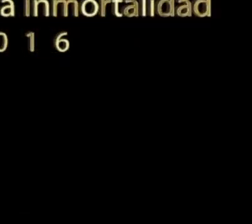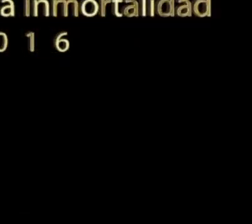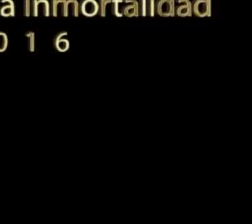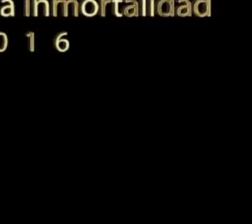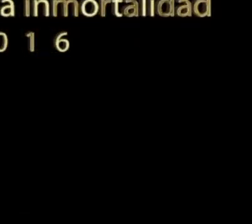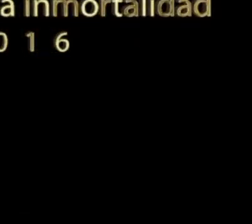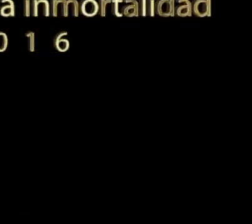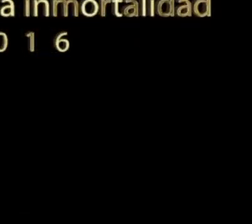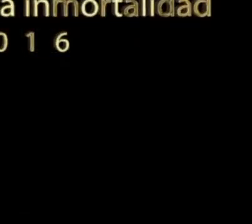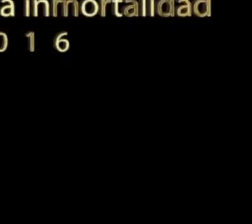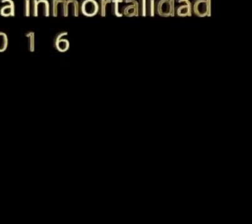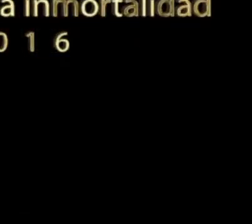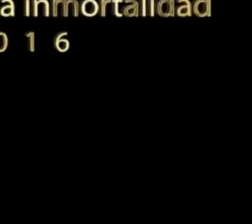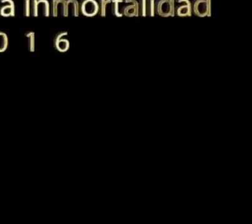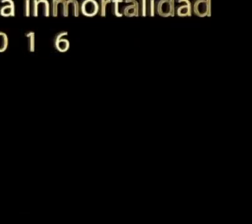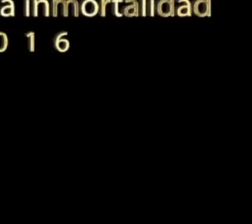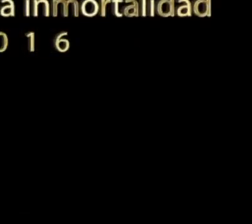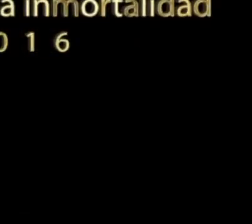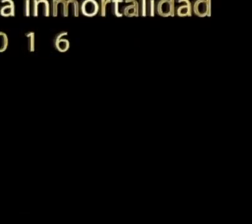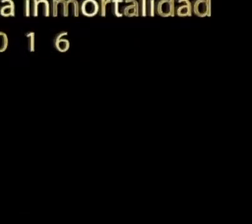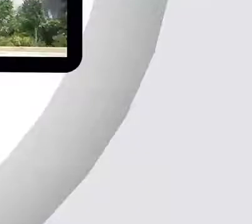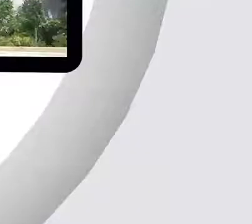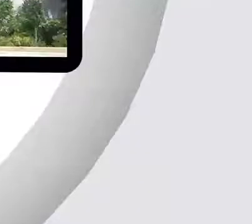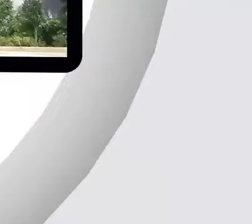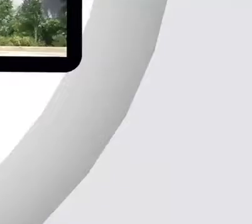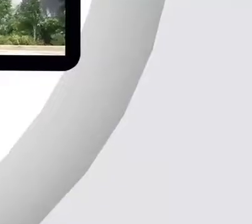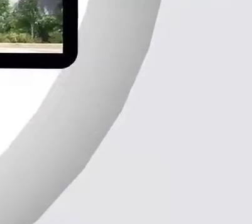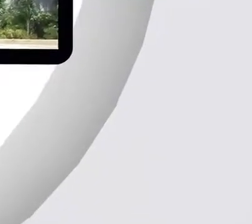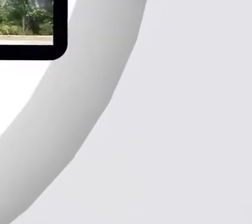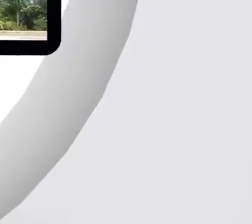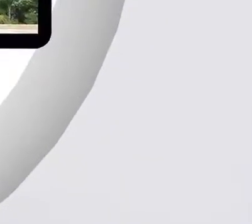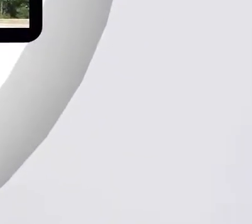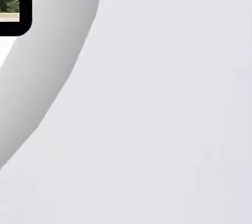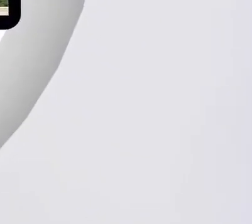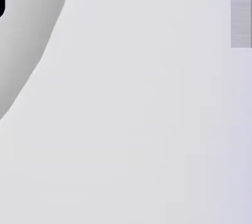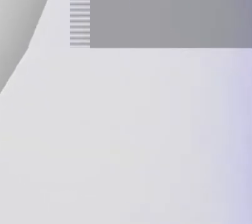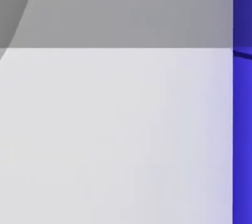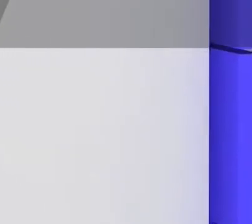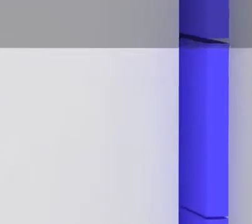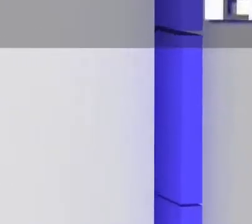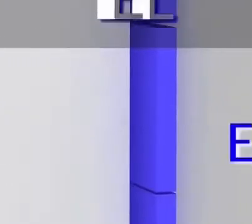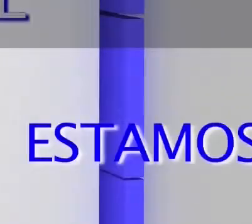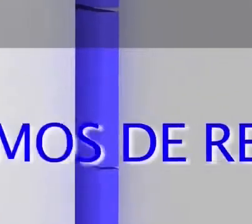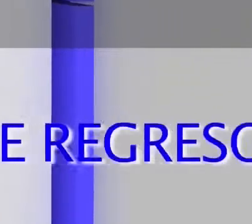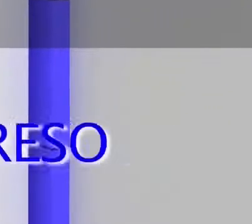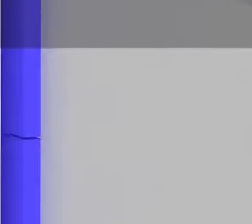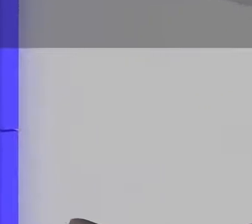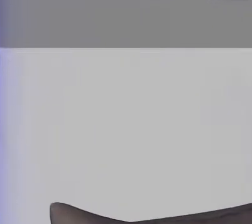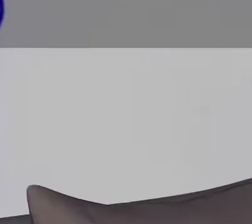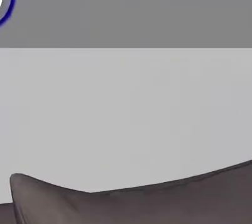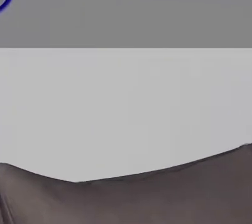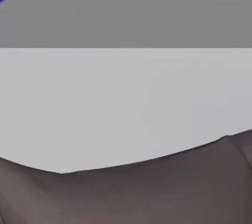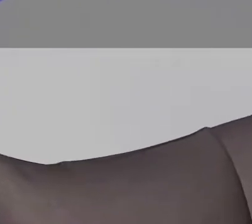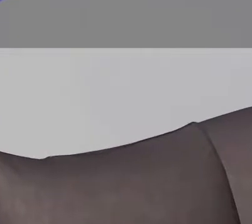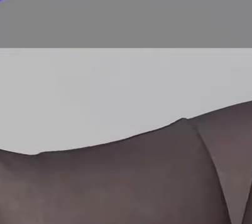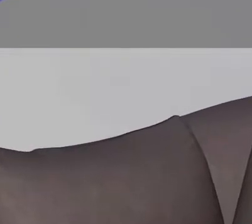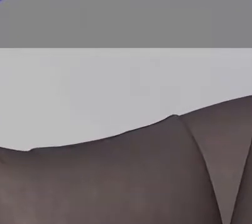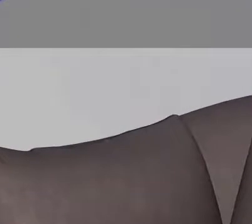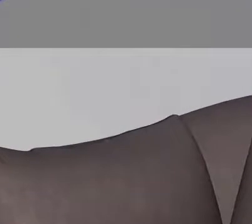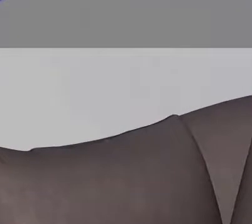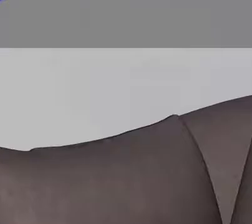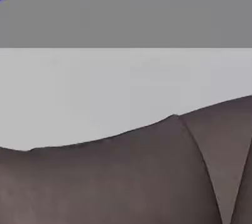prevención prevención de las enfermedades. La promoción de la salud y la prevención de las enfermedades son aspectos